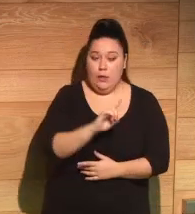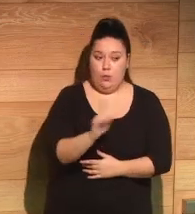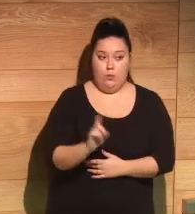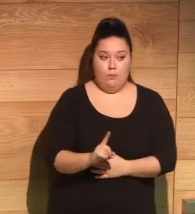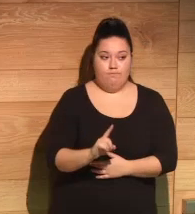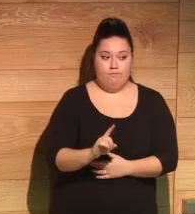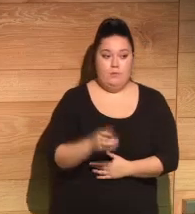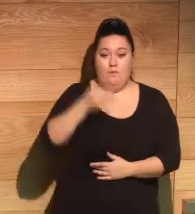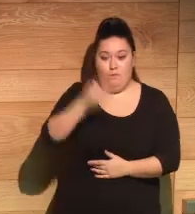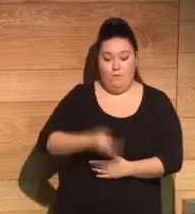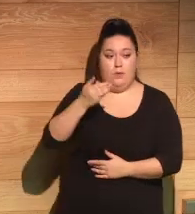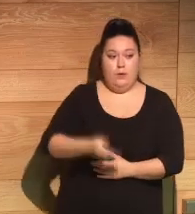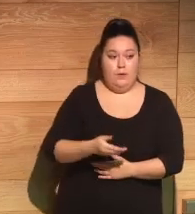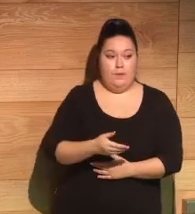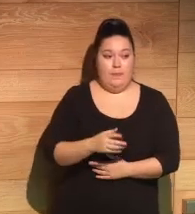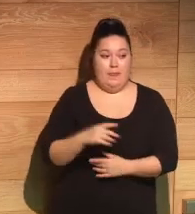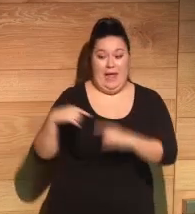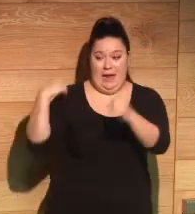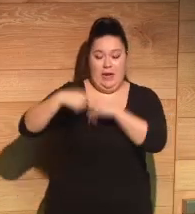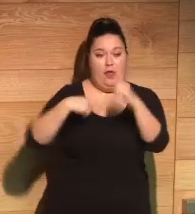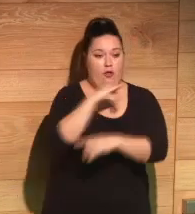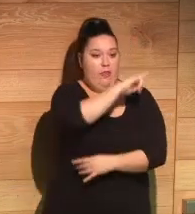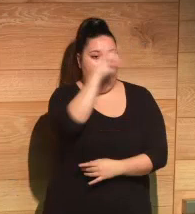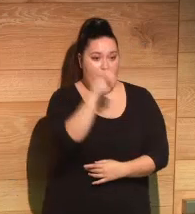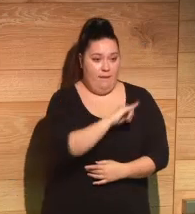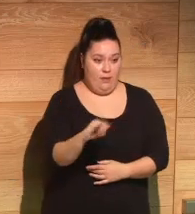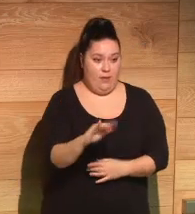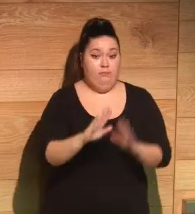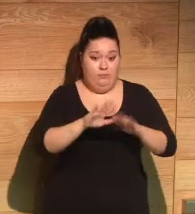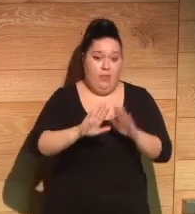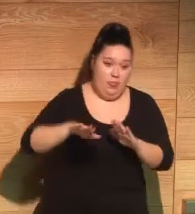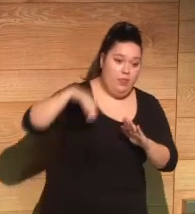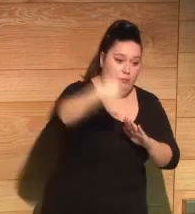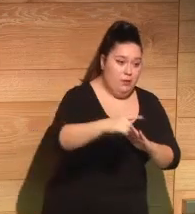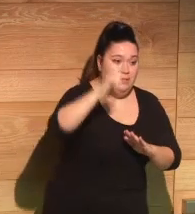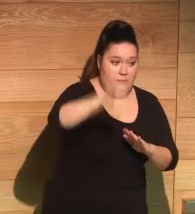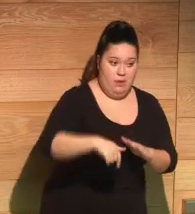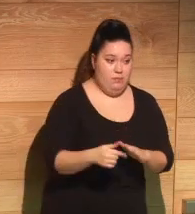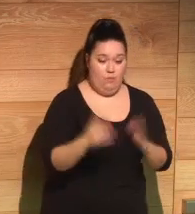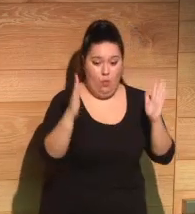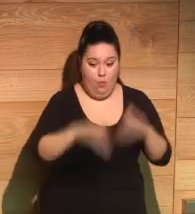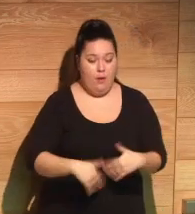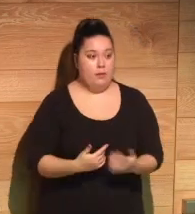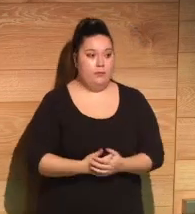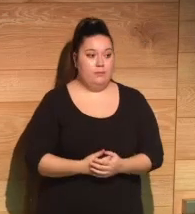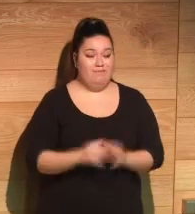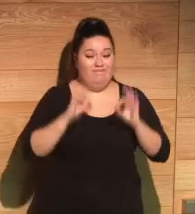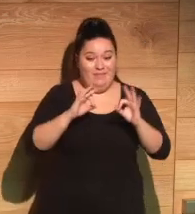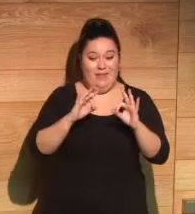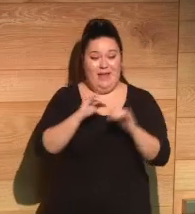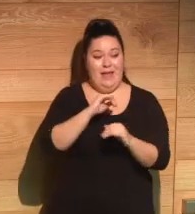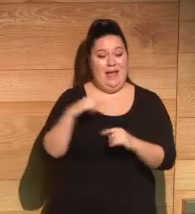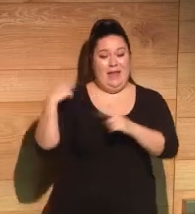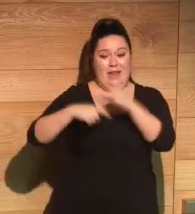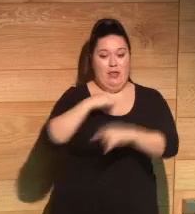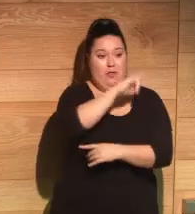fundamental, que es la llamada generación Z y las que vendrán después, porque creo que con respecto a esa generación se ha